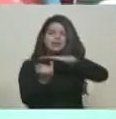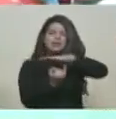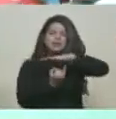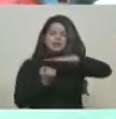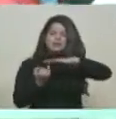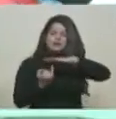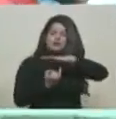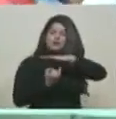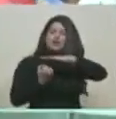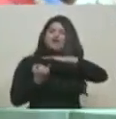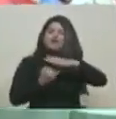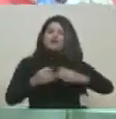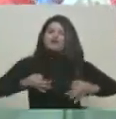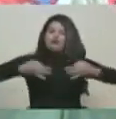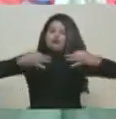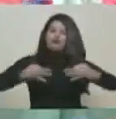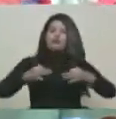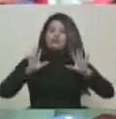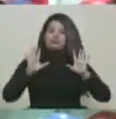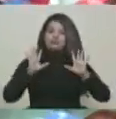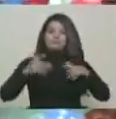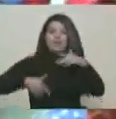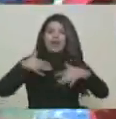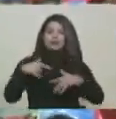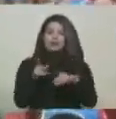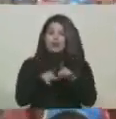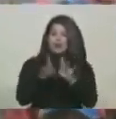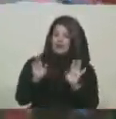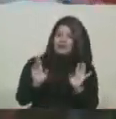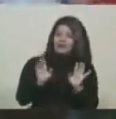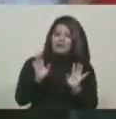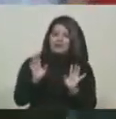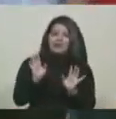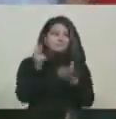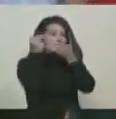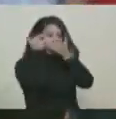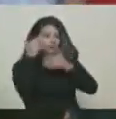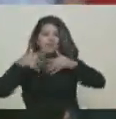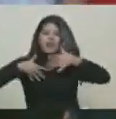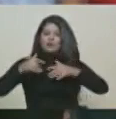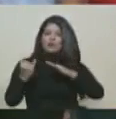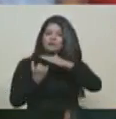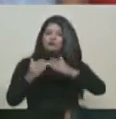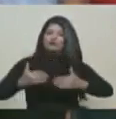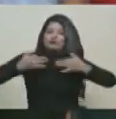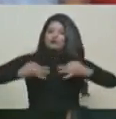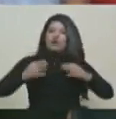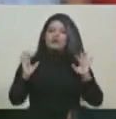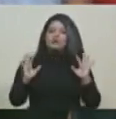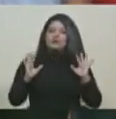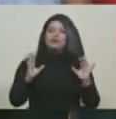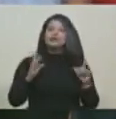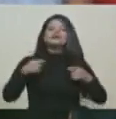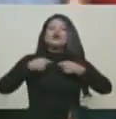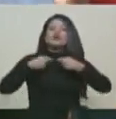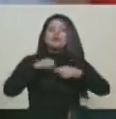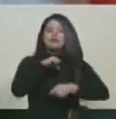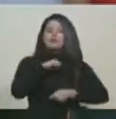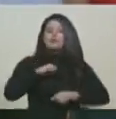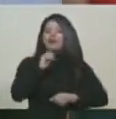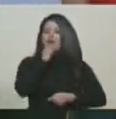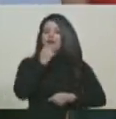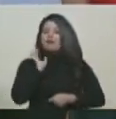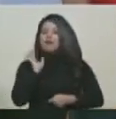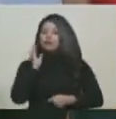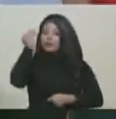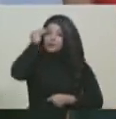Institucionalizaría el malandraje. El sicariato. Sicariato a la orden. Sociedad anónima.